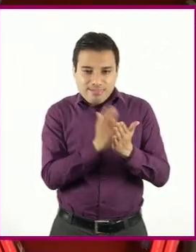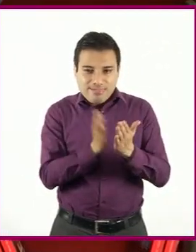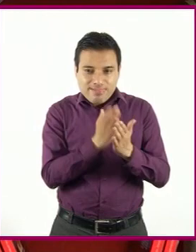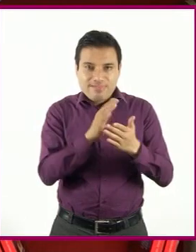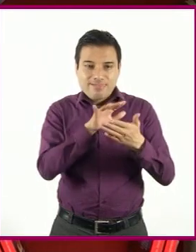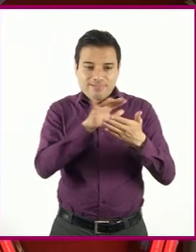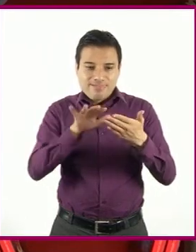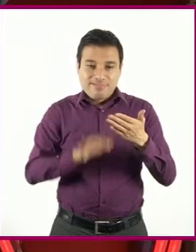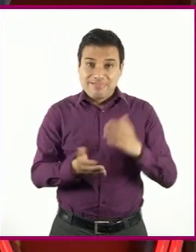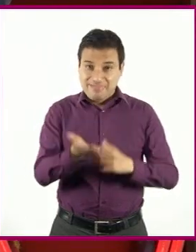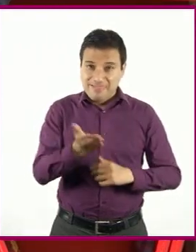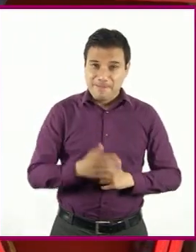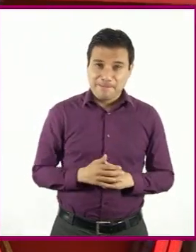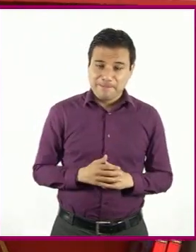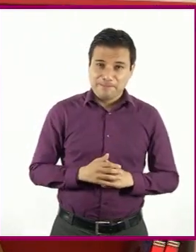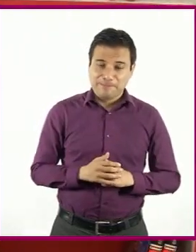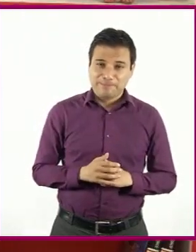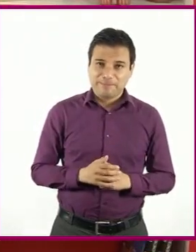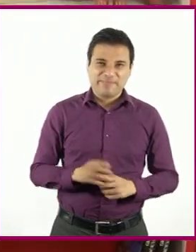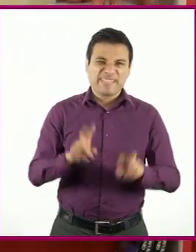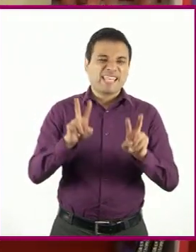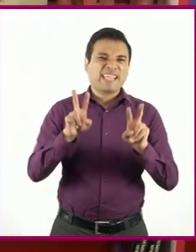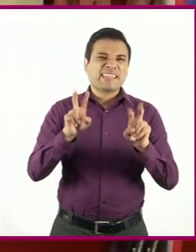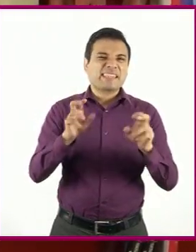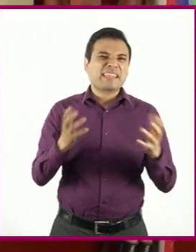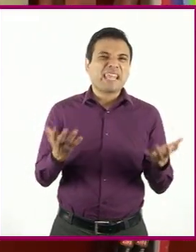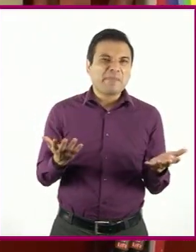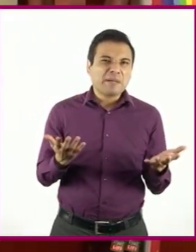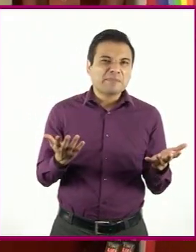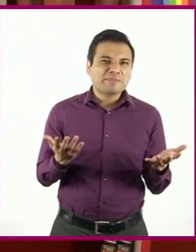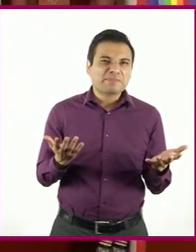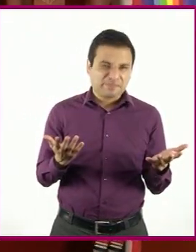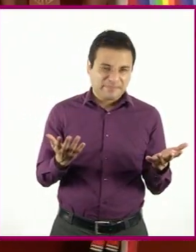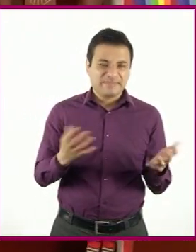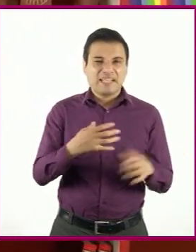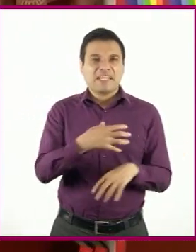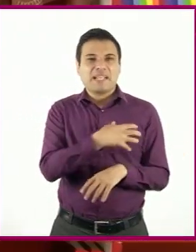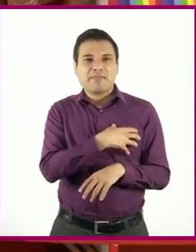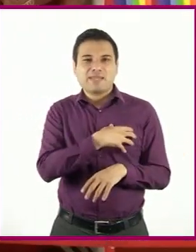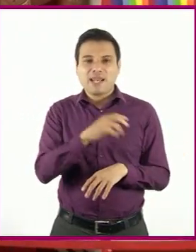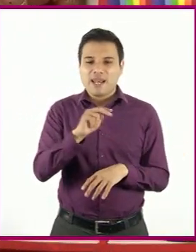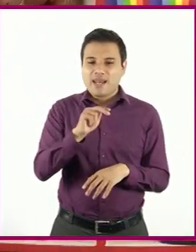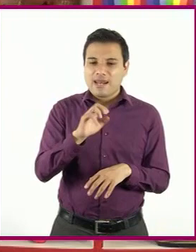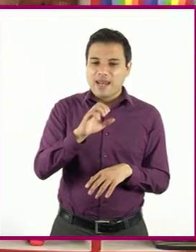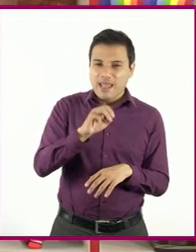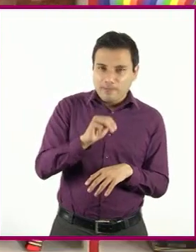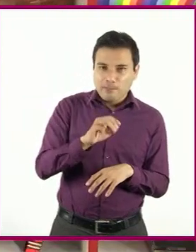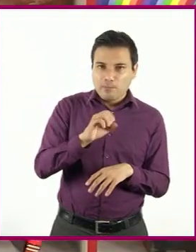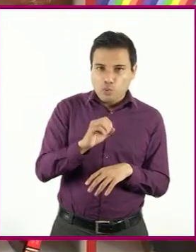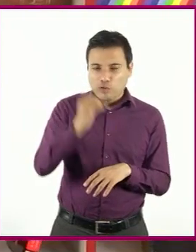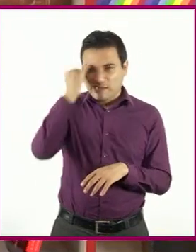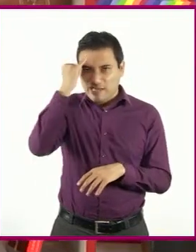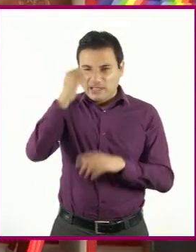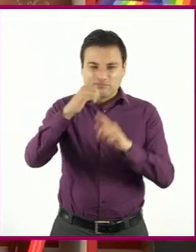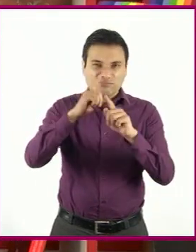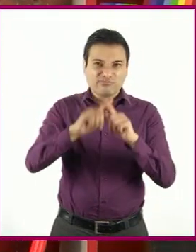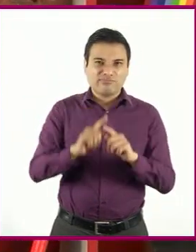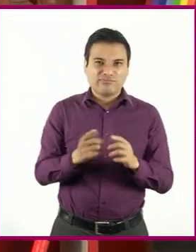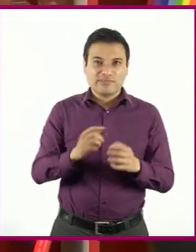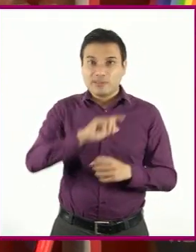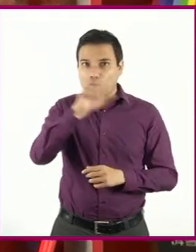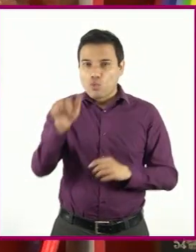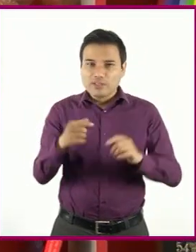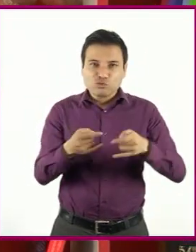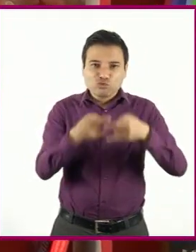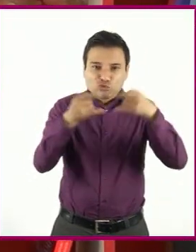mágica lectura sobre las formas y técnicas representativas que utiliza el capitán Nemo y, por supuesto, a descubrir qué sucede en